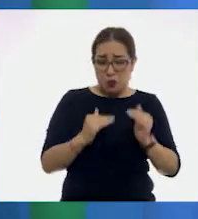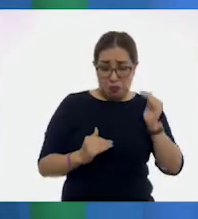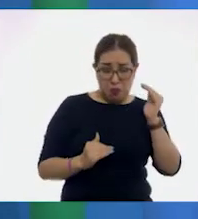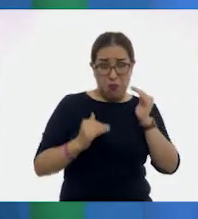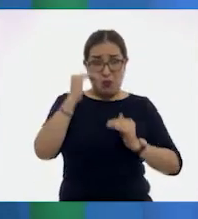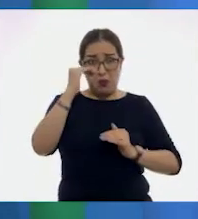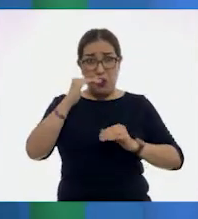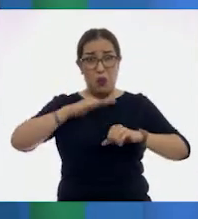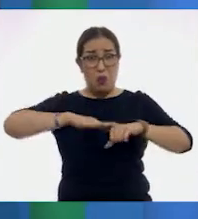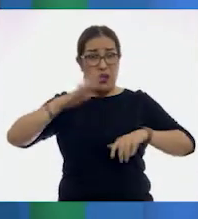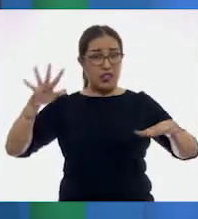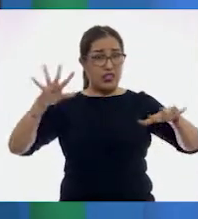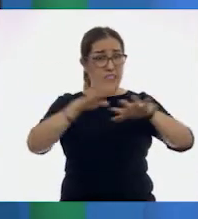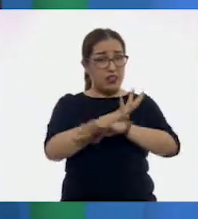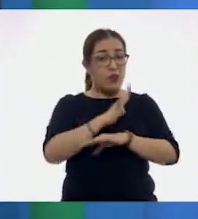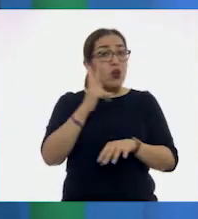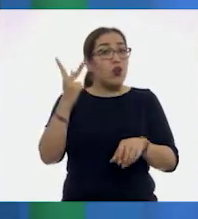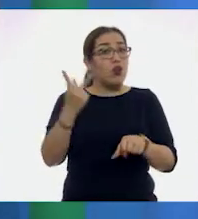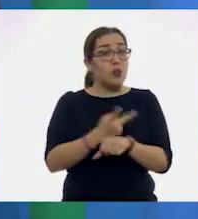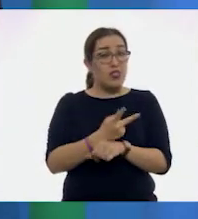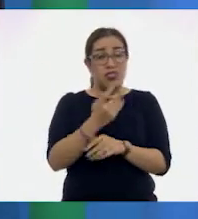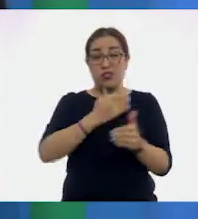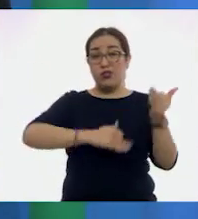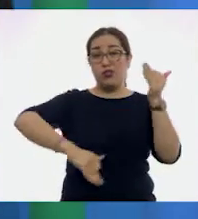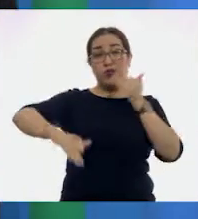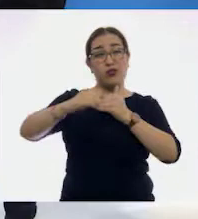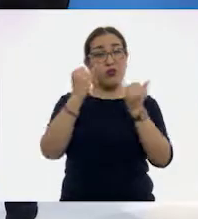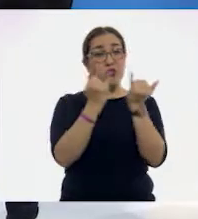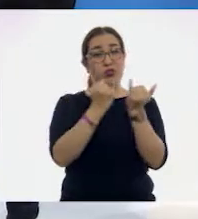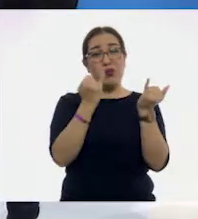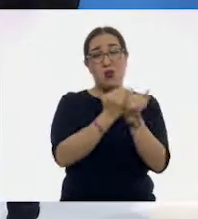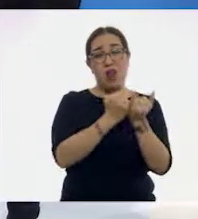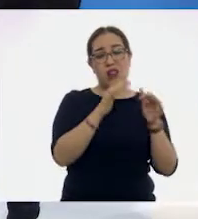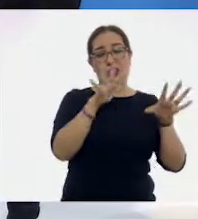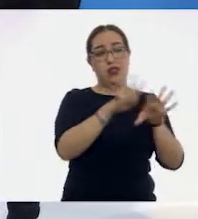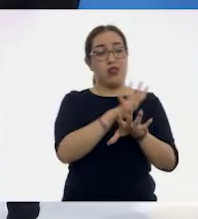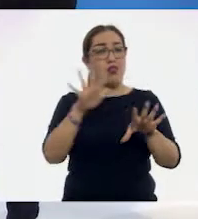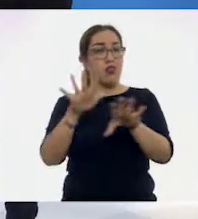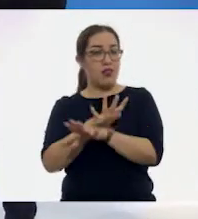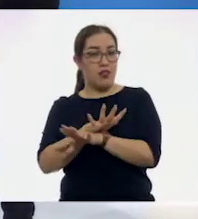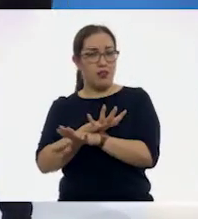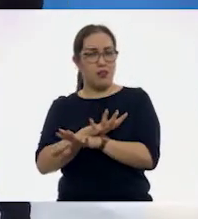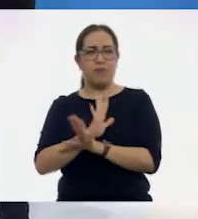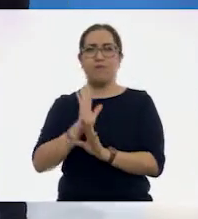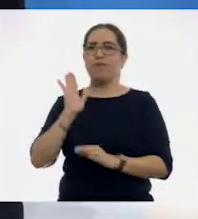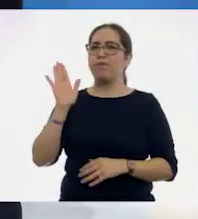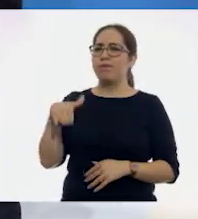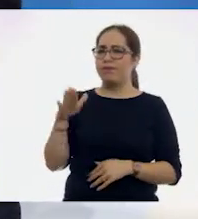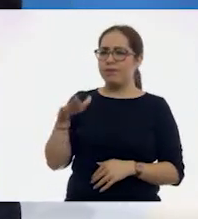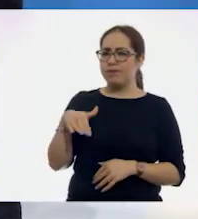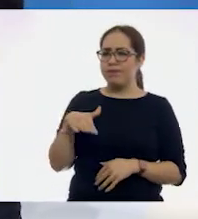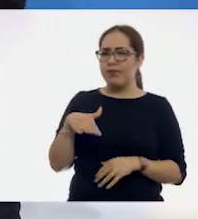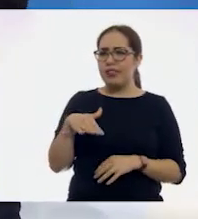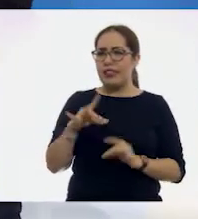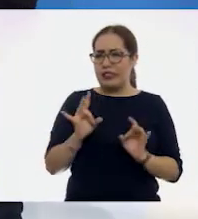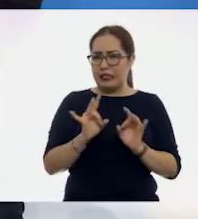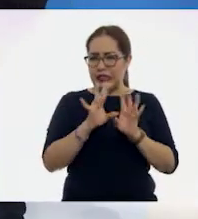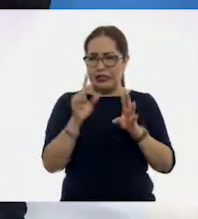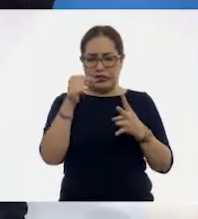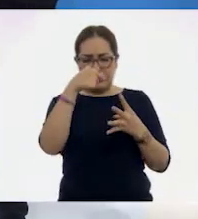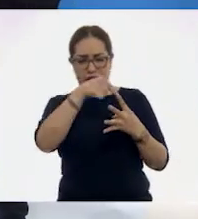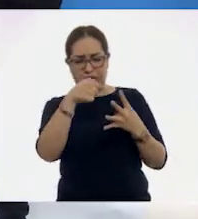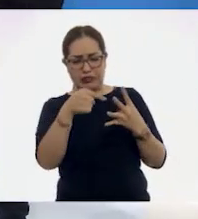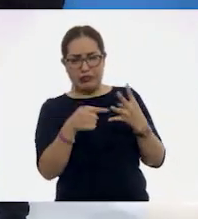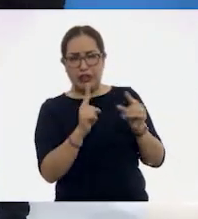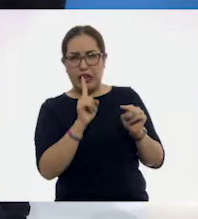puede afectar a todos los demás. Entonces, si se modifica o se elimina alguno de estos